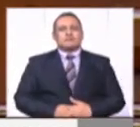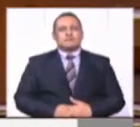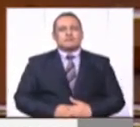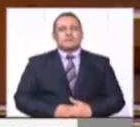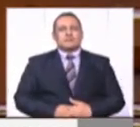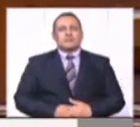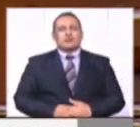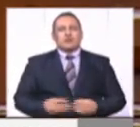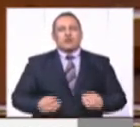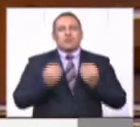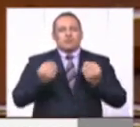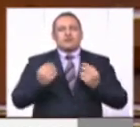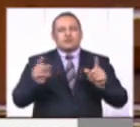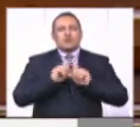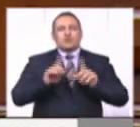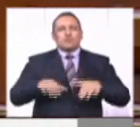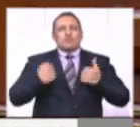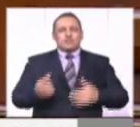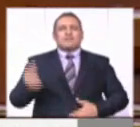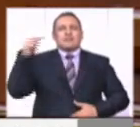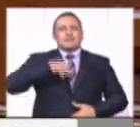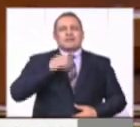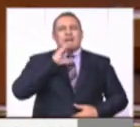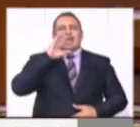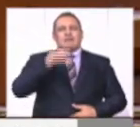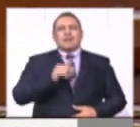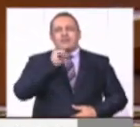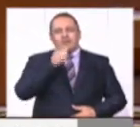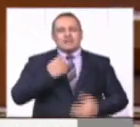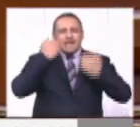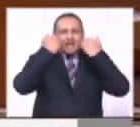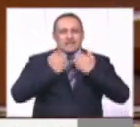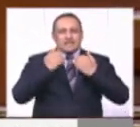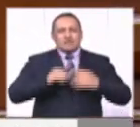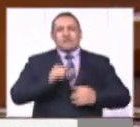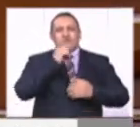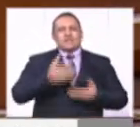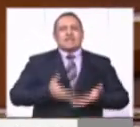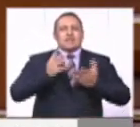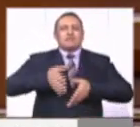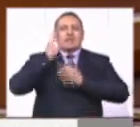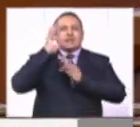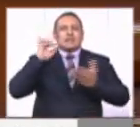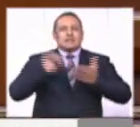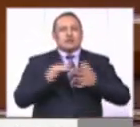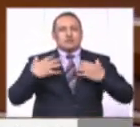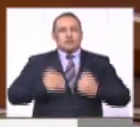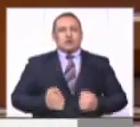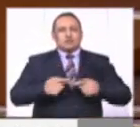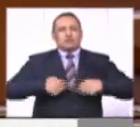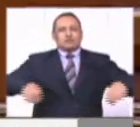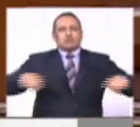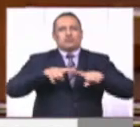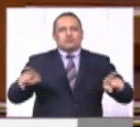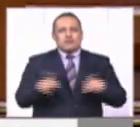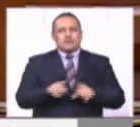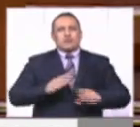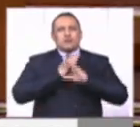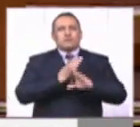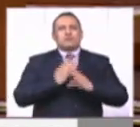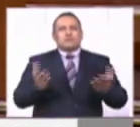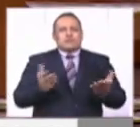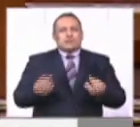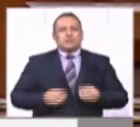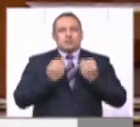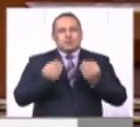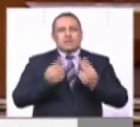Entonces no puede venir a hablarnos acá de falta de cariño y a darnos una clase que espero que los abogados que están acá lo refuten